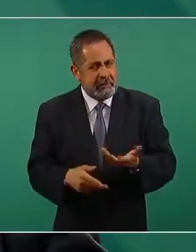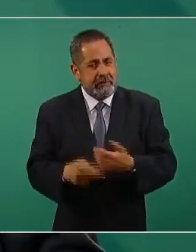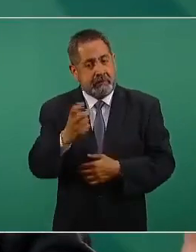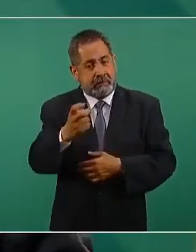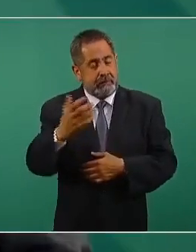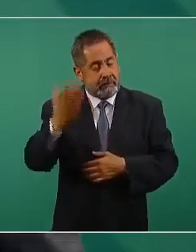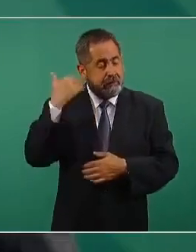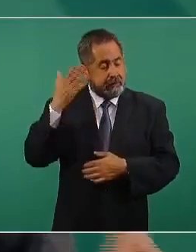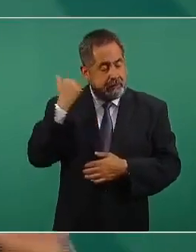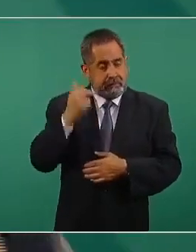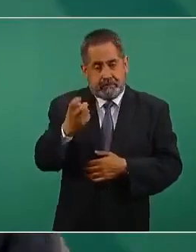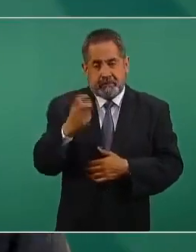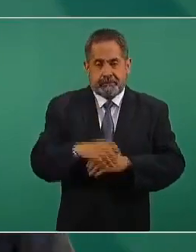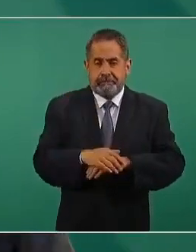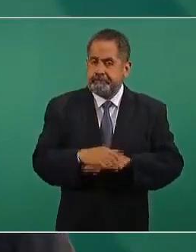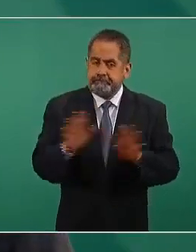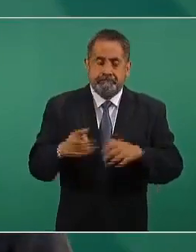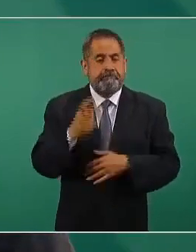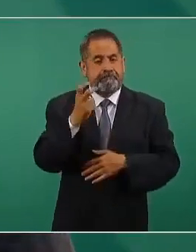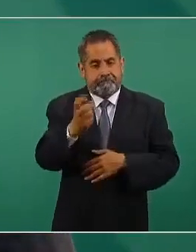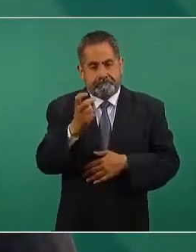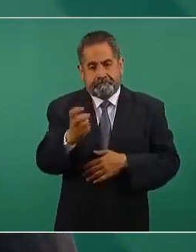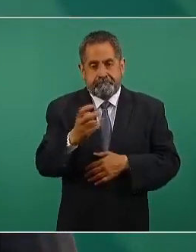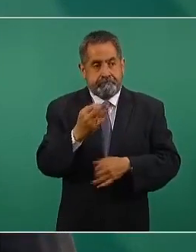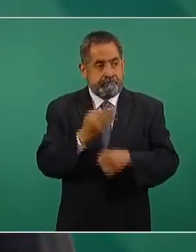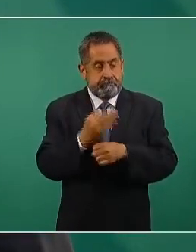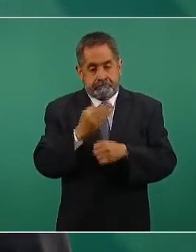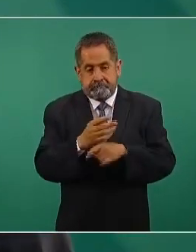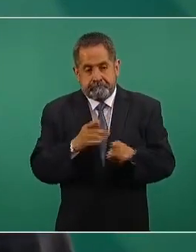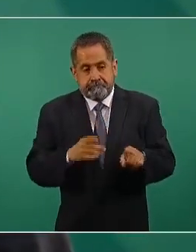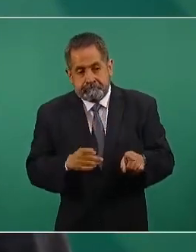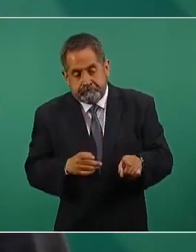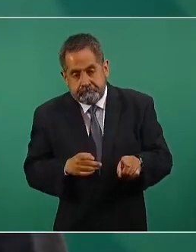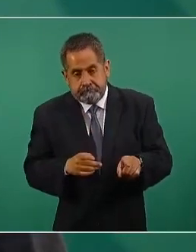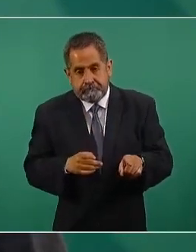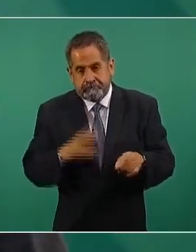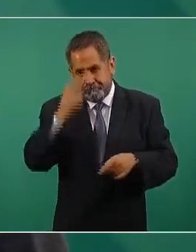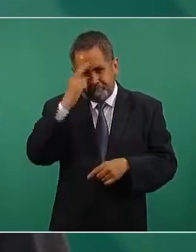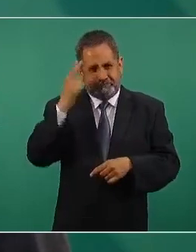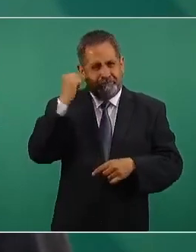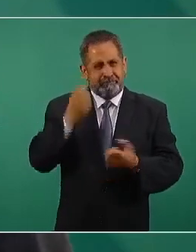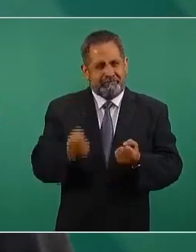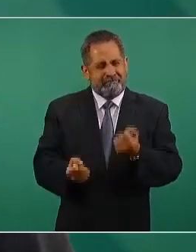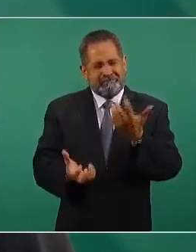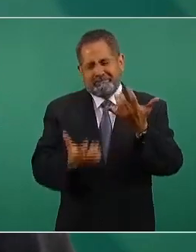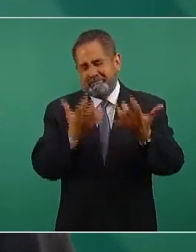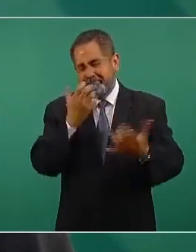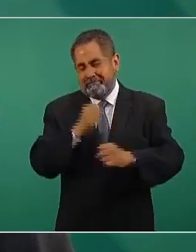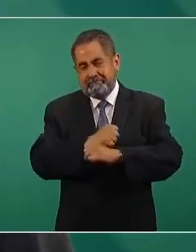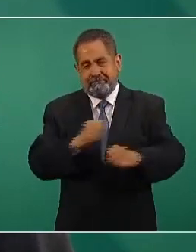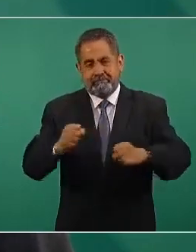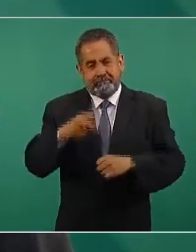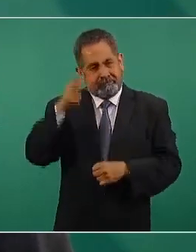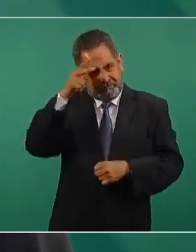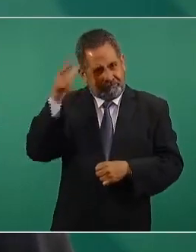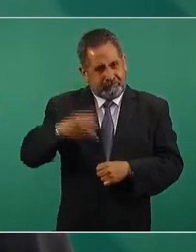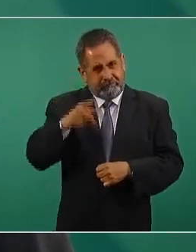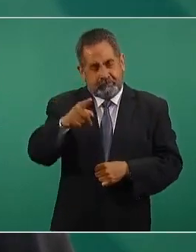práctica. Por eso este accidente tan lamentable de Hidalgo, que todavía me duele.